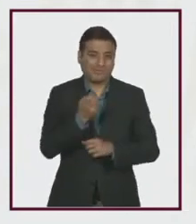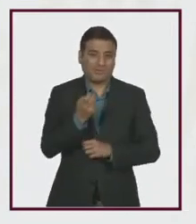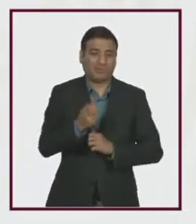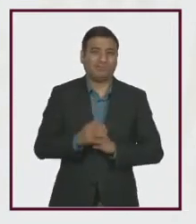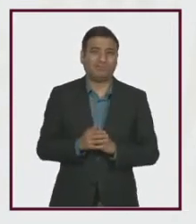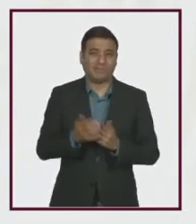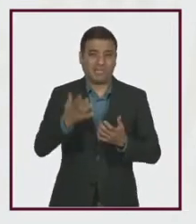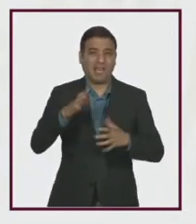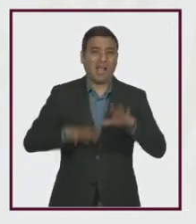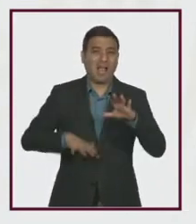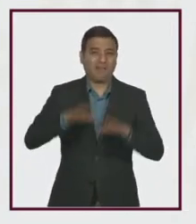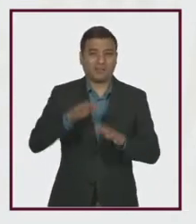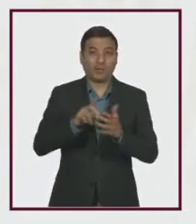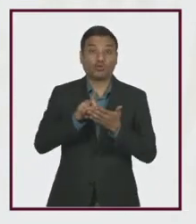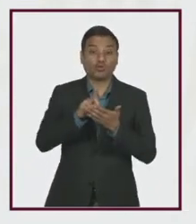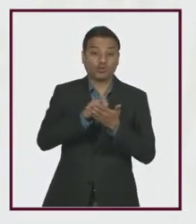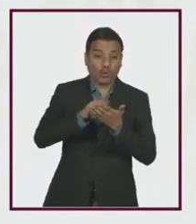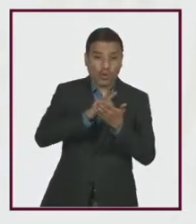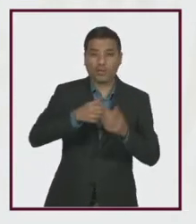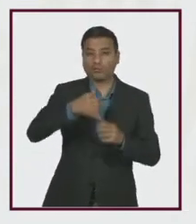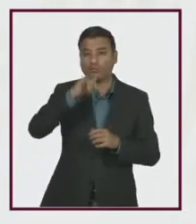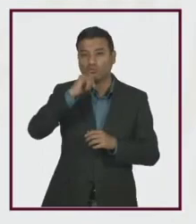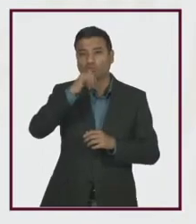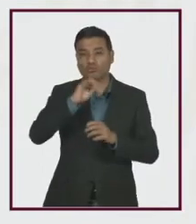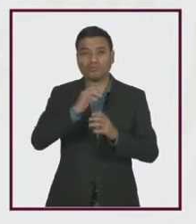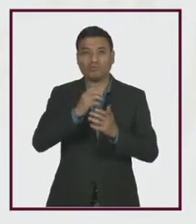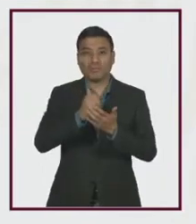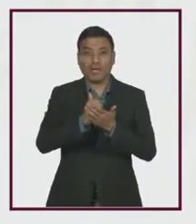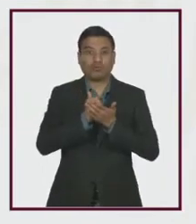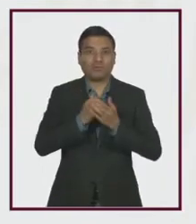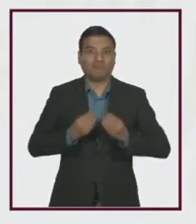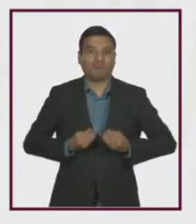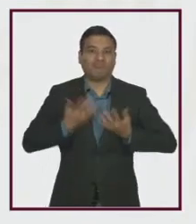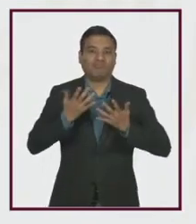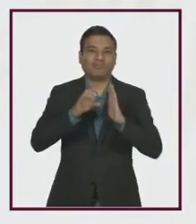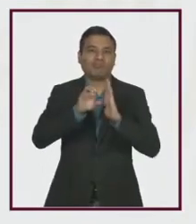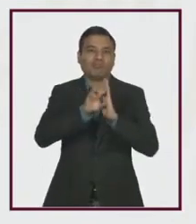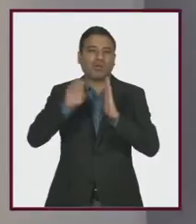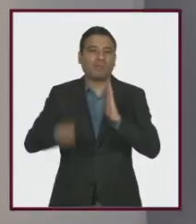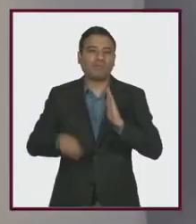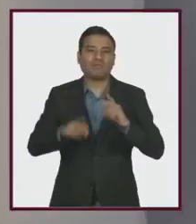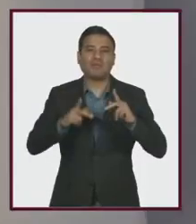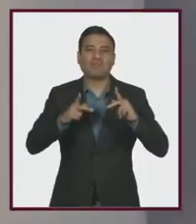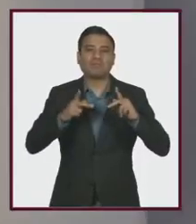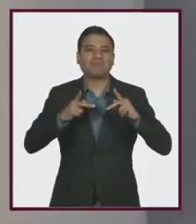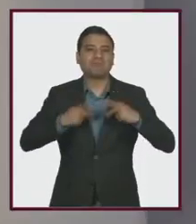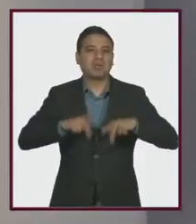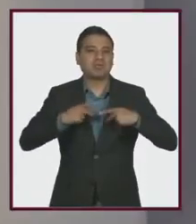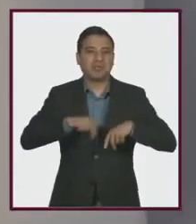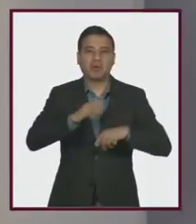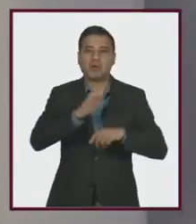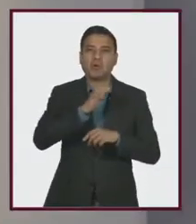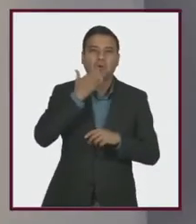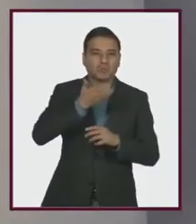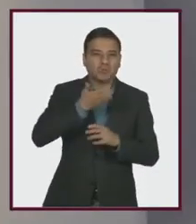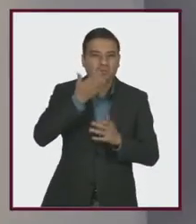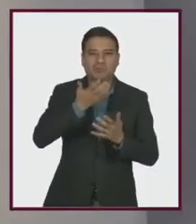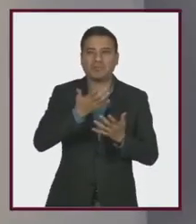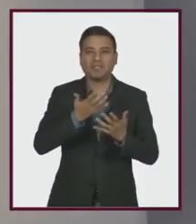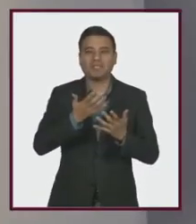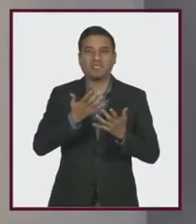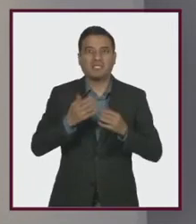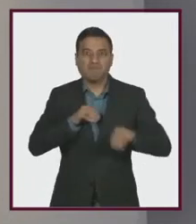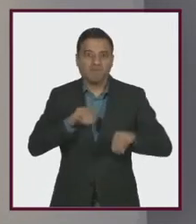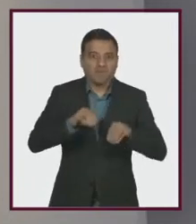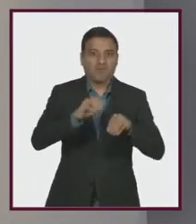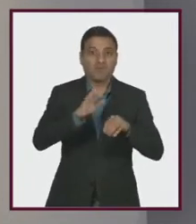misma personalidad que nos van a dar más riesgo o menos riesgo. Las personas que tenemos o solemos ser mucho más impulsivas, probablemente vamos a pensar menos